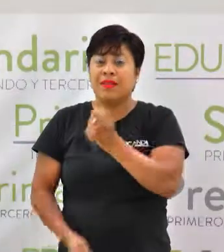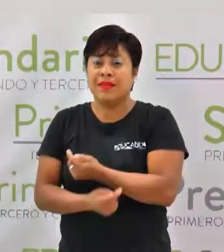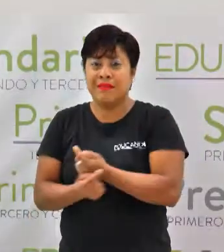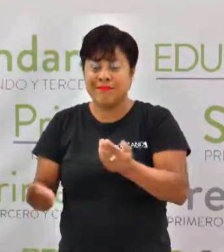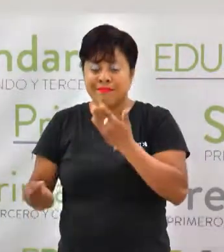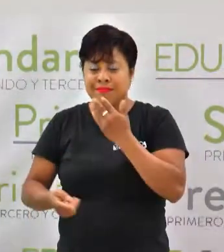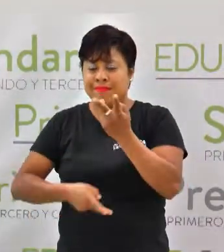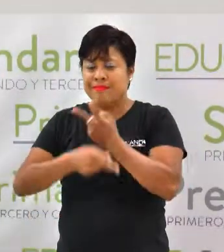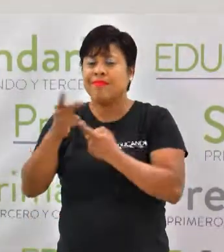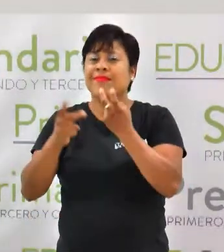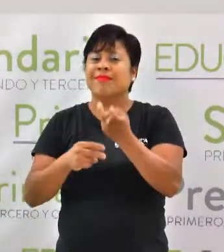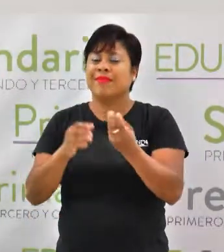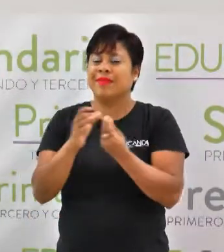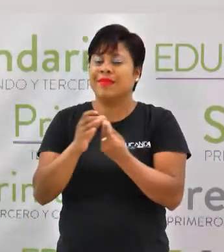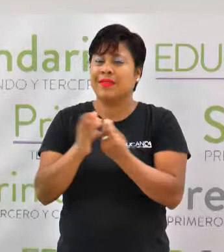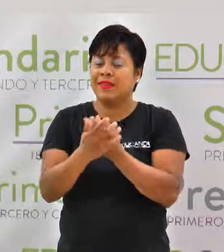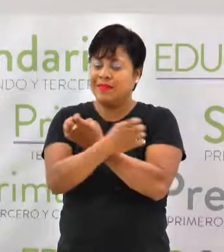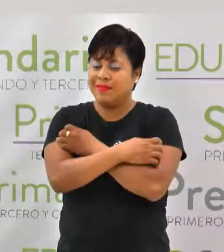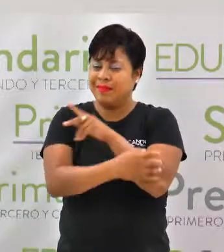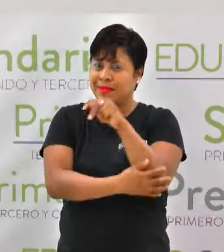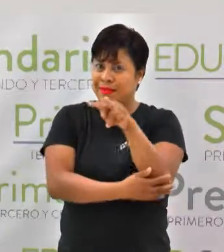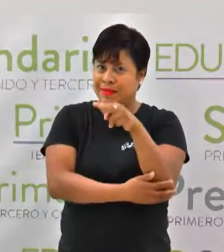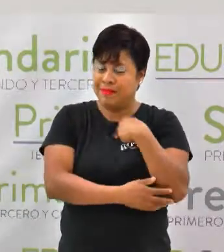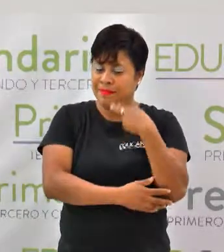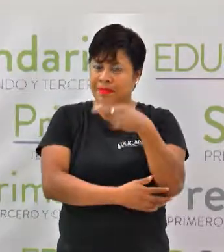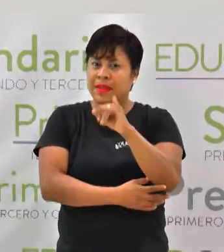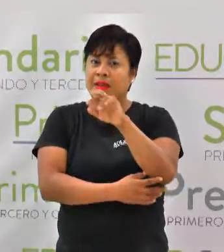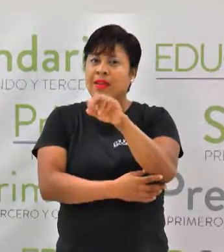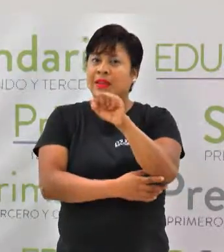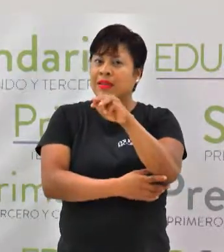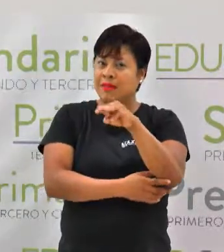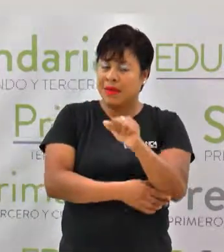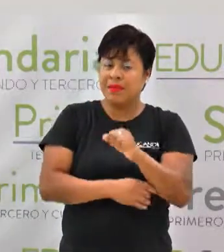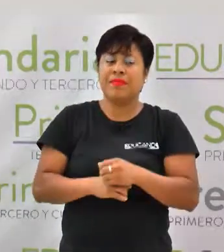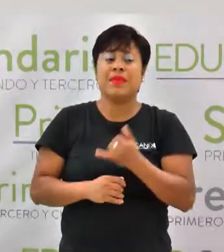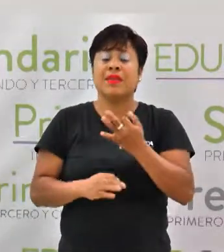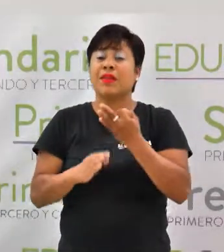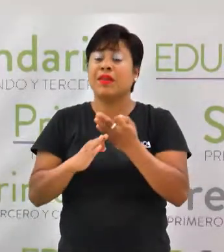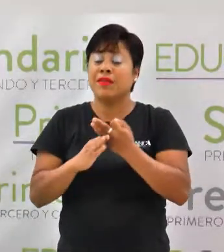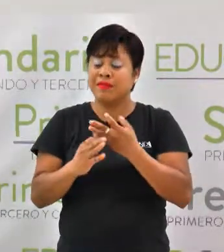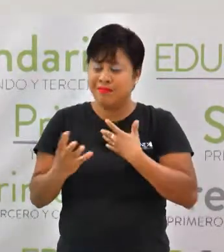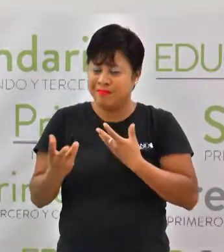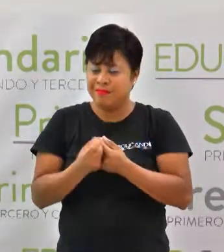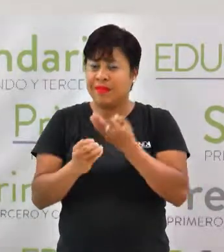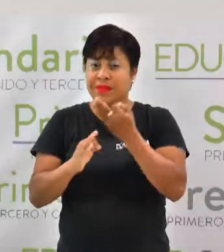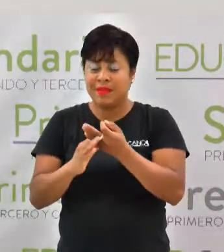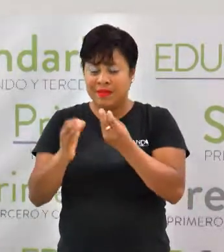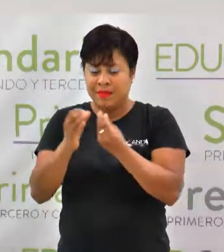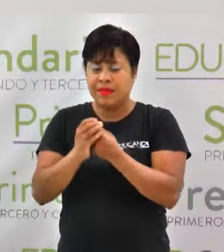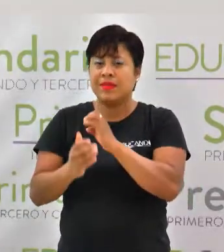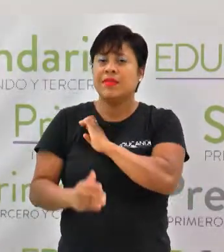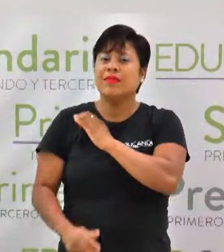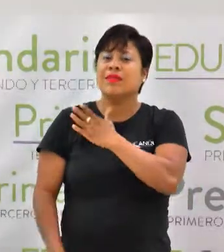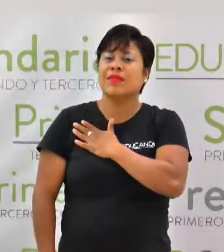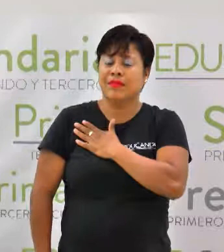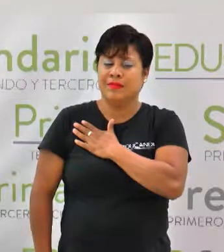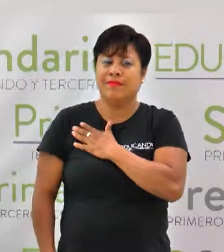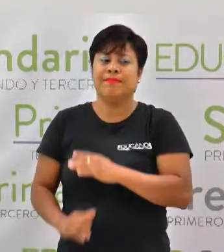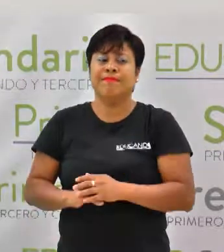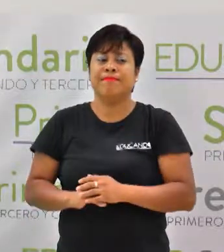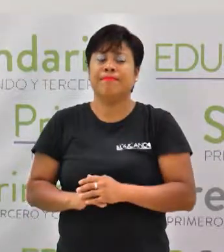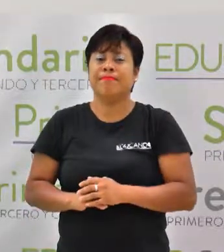tal, niños y niñas? Bienvenidos a tu programa Educando TV. Mi nombre es Iracema Martínez Ríos y estoy contigo el día de hoy en esta sesión de